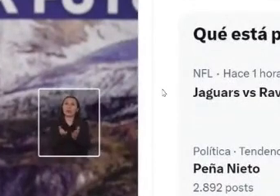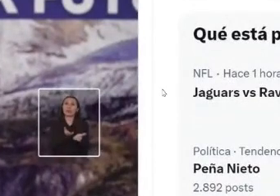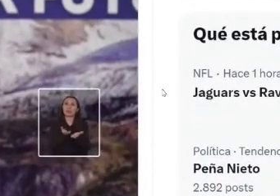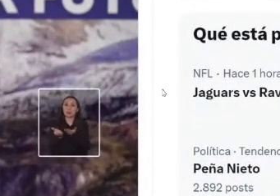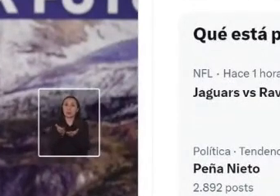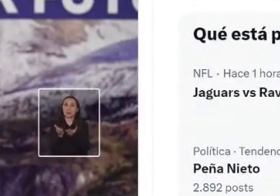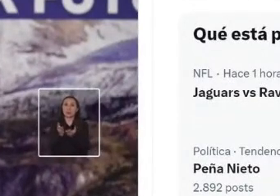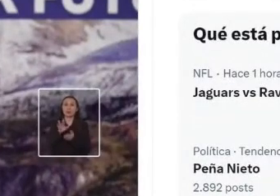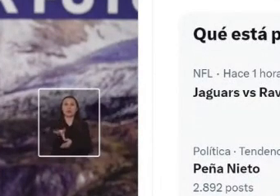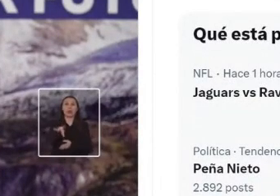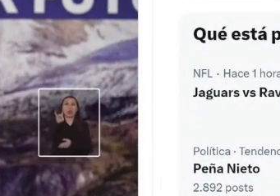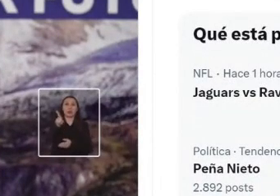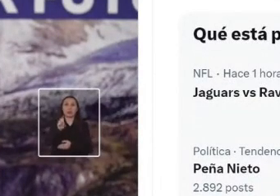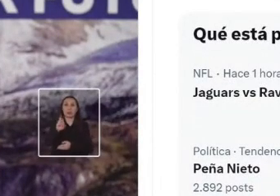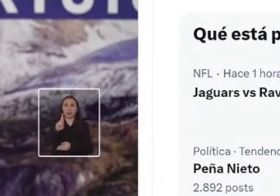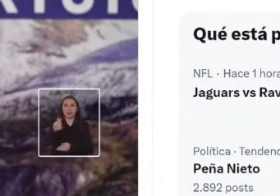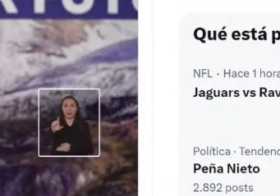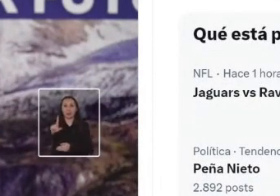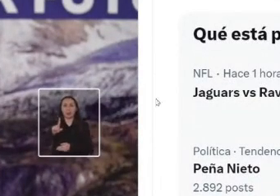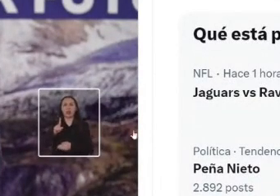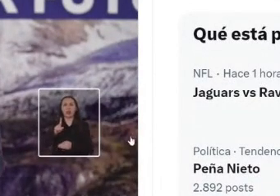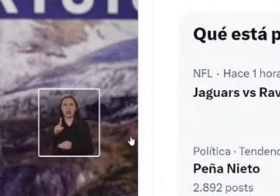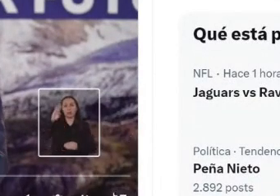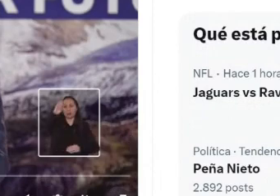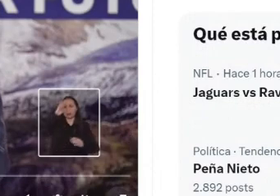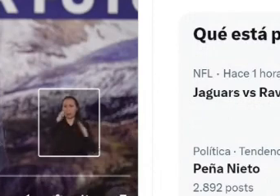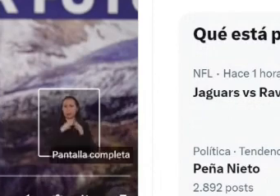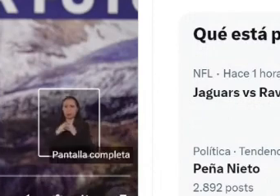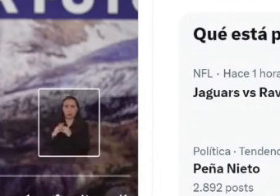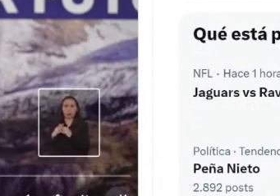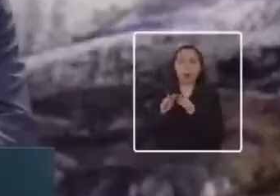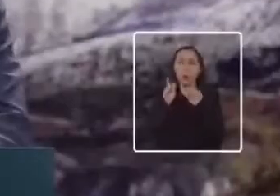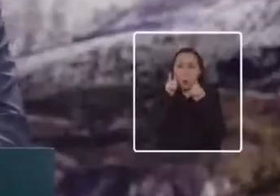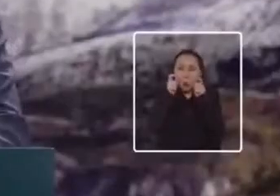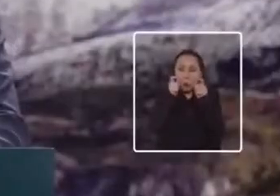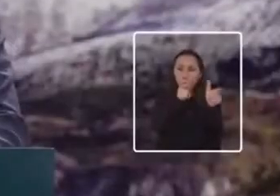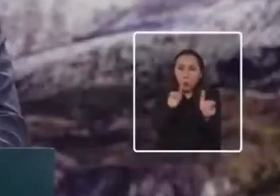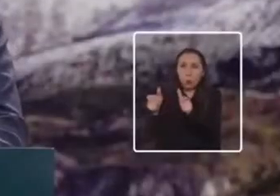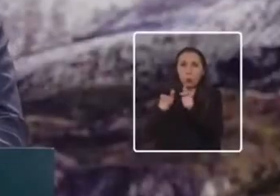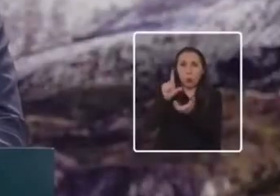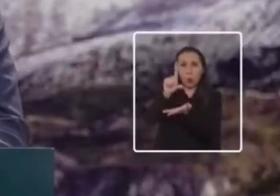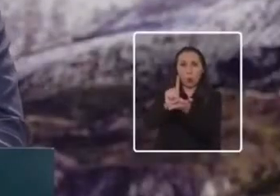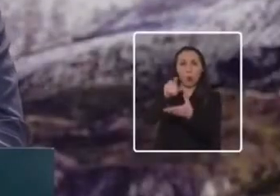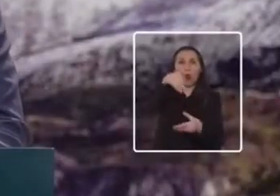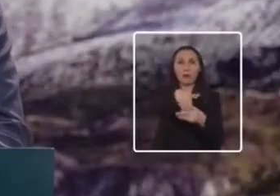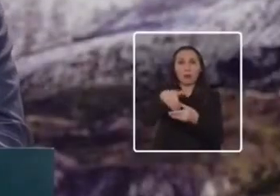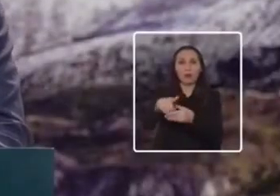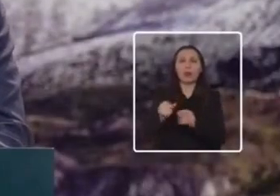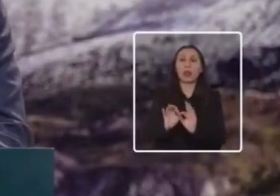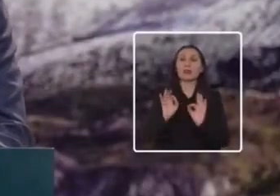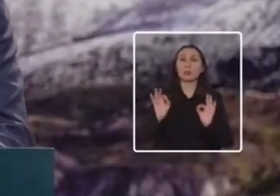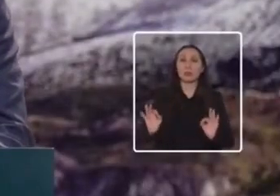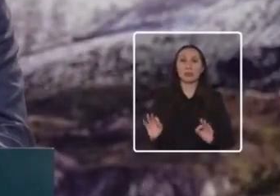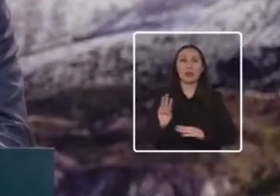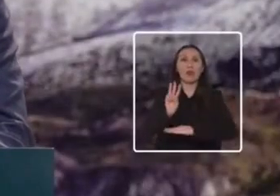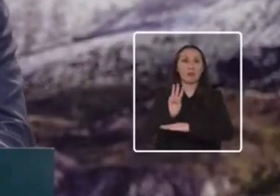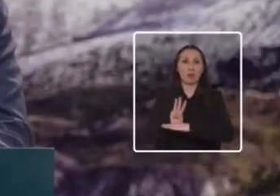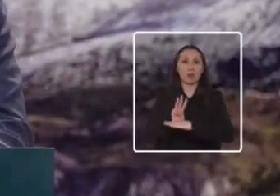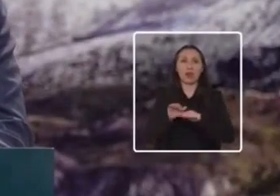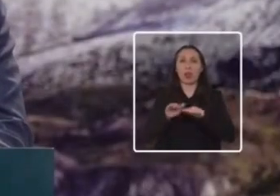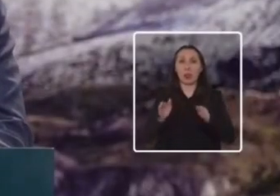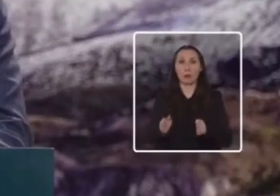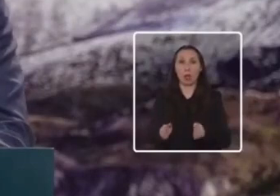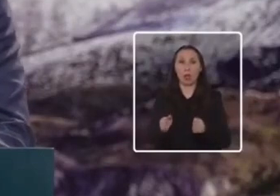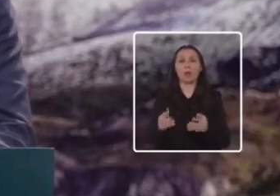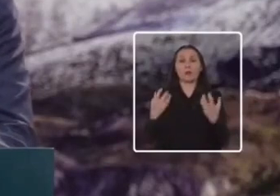Servicio Electoral, a los efectivos de las Fuerzas Armadas que resguardaron los locales de votación y en especial a los vocales de mesa,